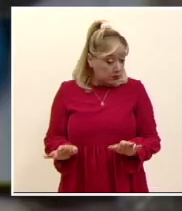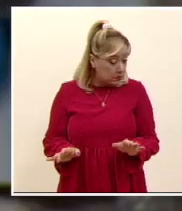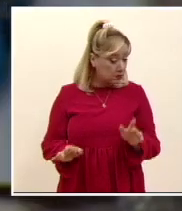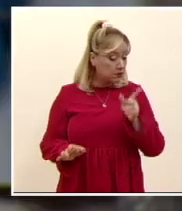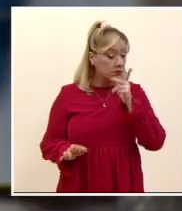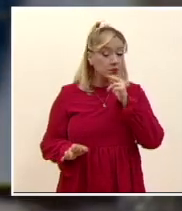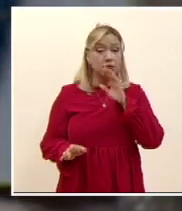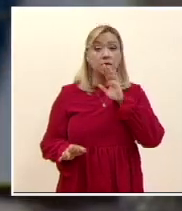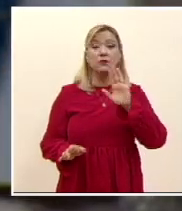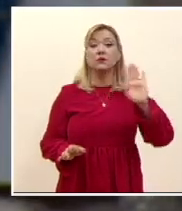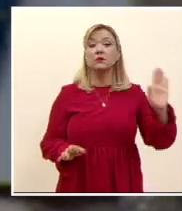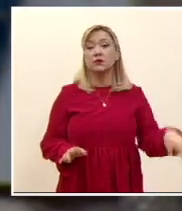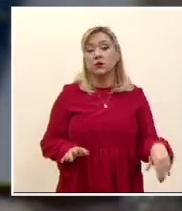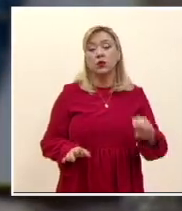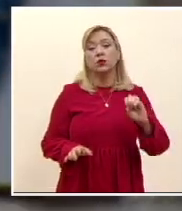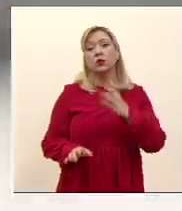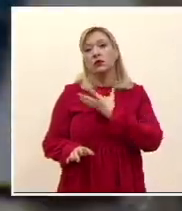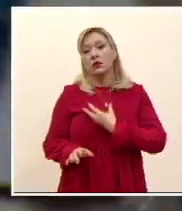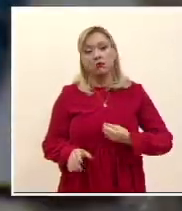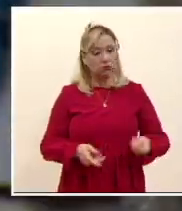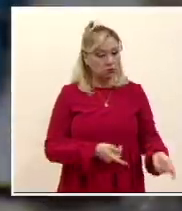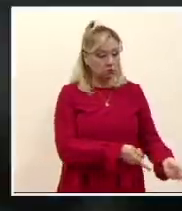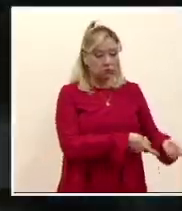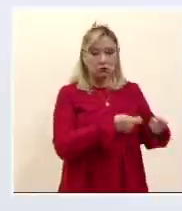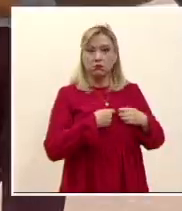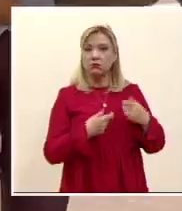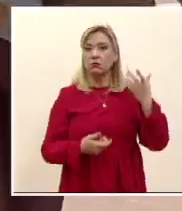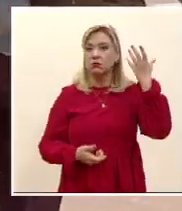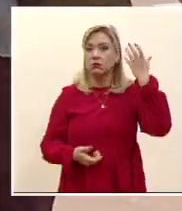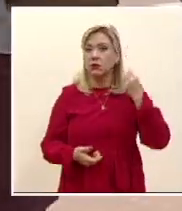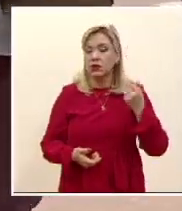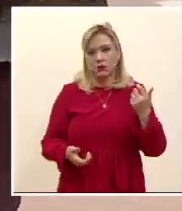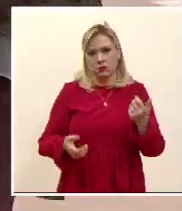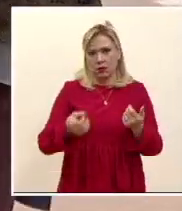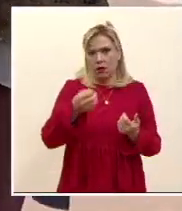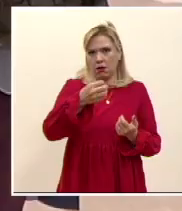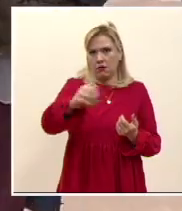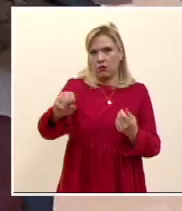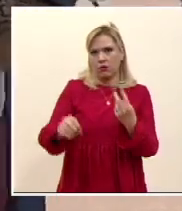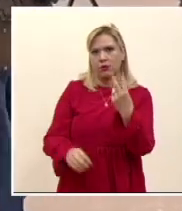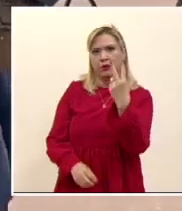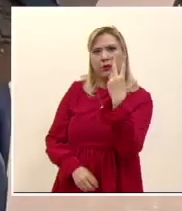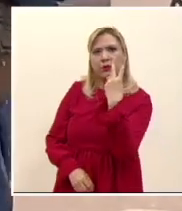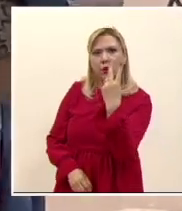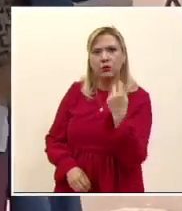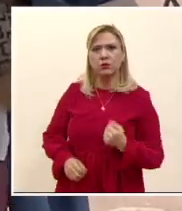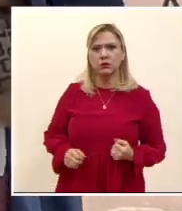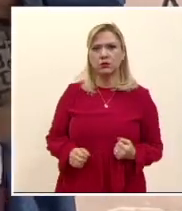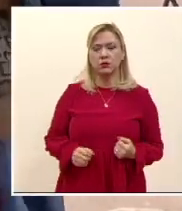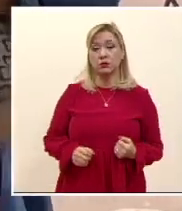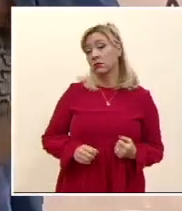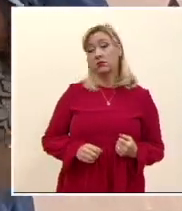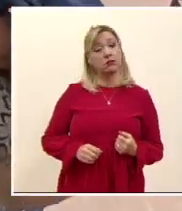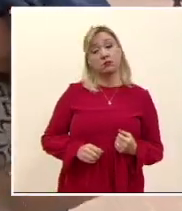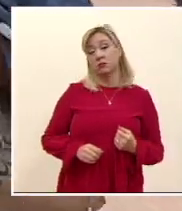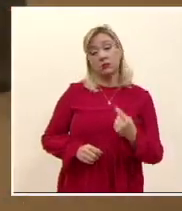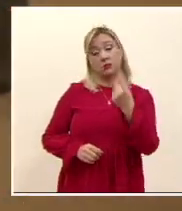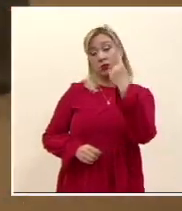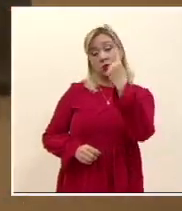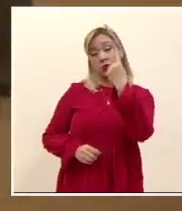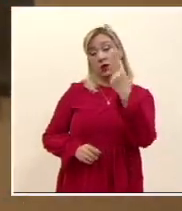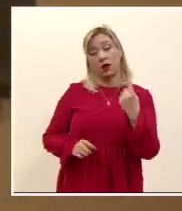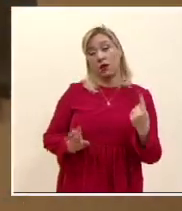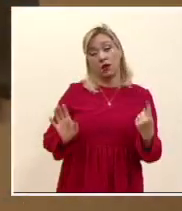por ascendencia. El tribunal determinó que el hecho de recibir una pensión por jubilación no es suficiente